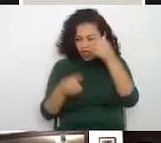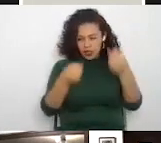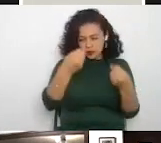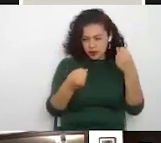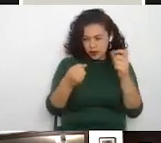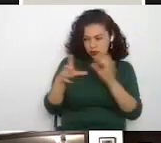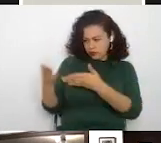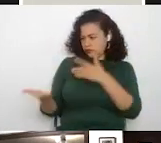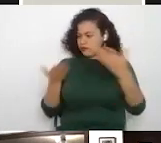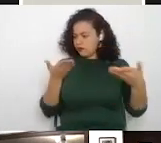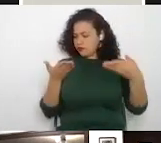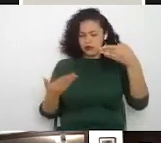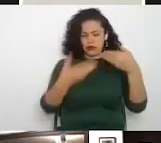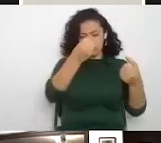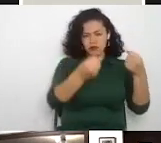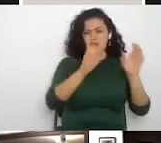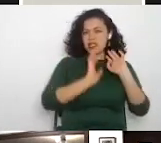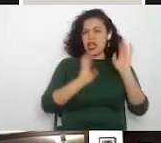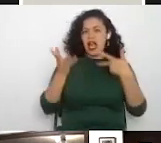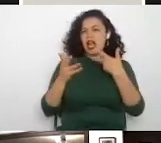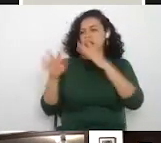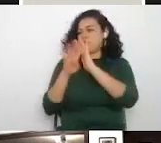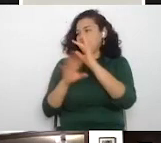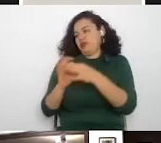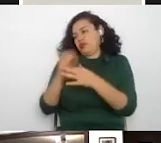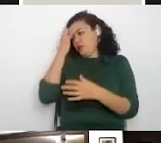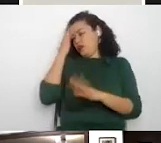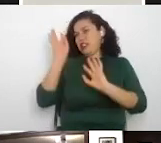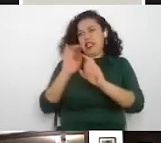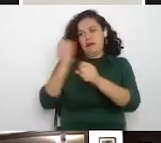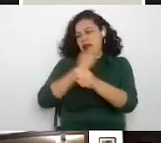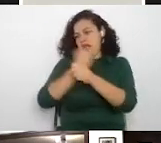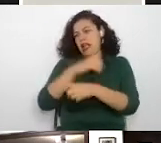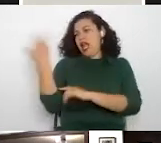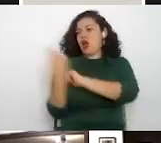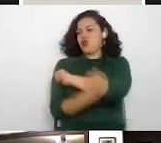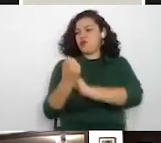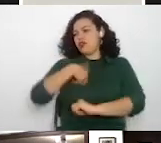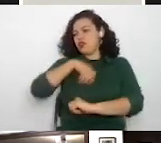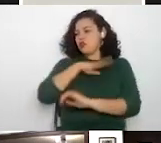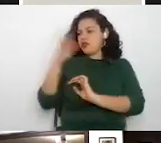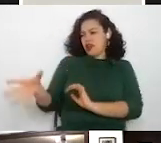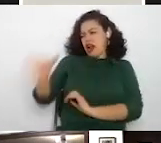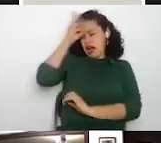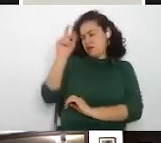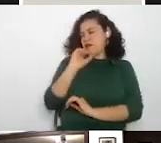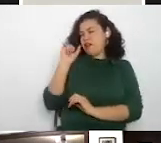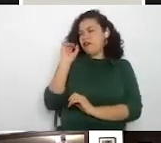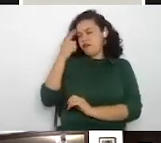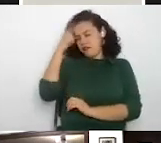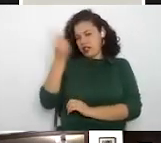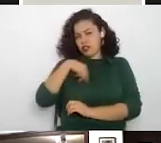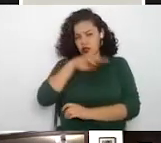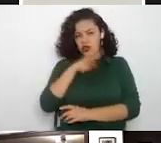el procedimiento pues ya lo conocemos, ¿no? A través de la práctica nos hemos familiarizado con ellos y tenemos un